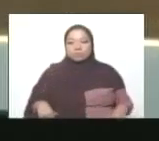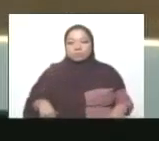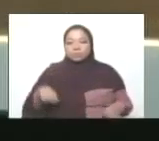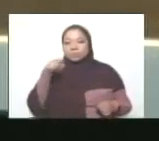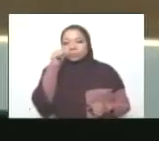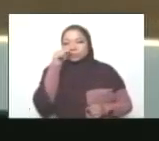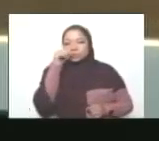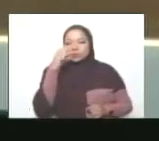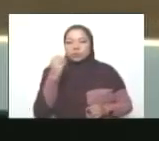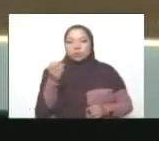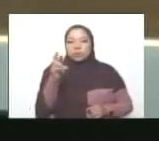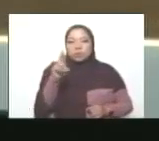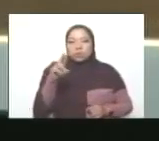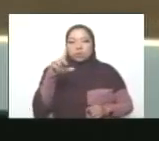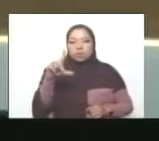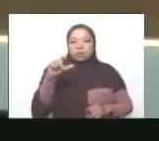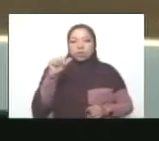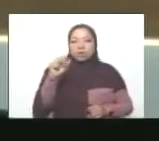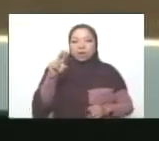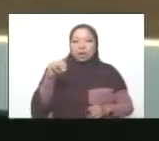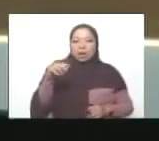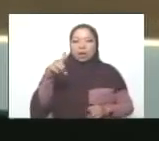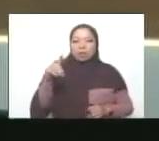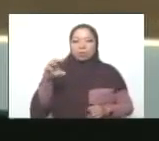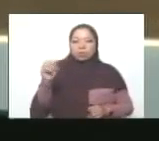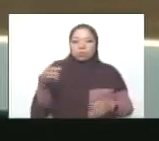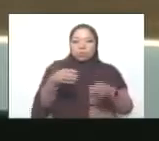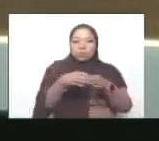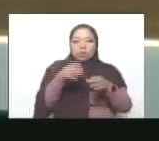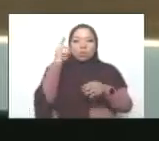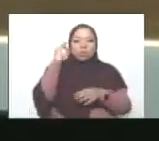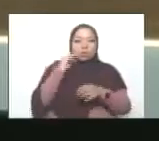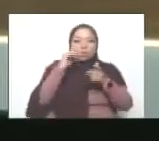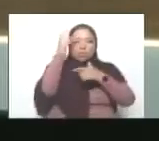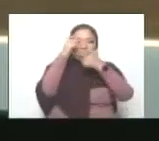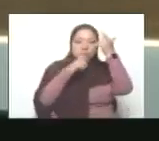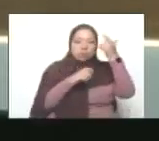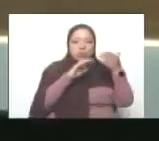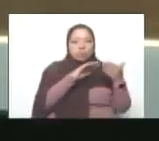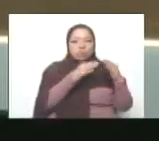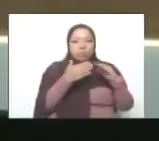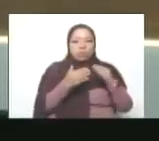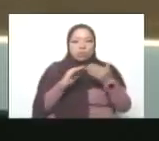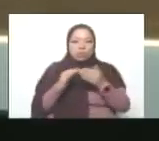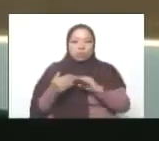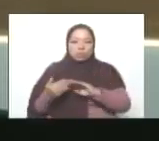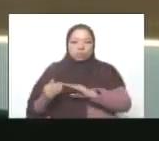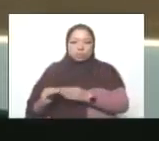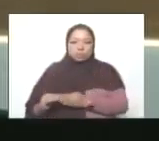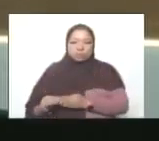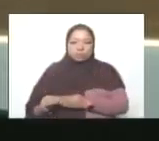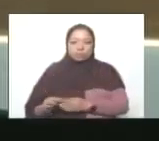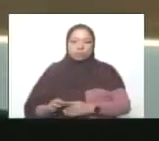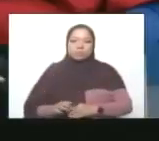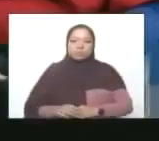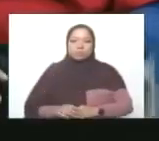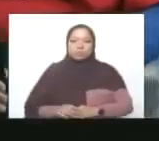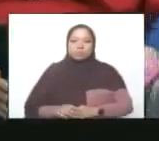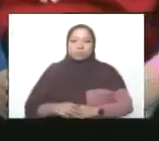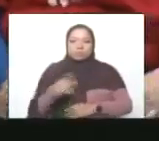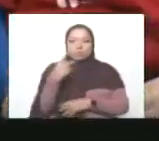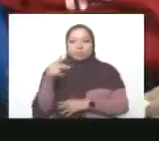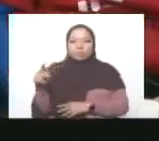Orlando Javier Chirinos Alvarado, jefe de VCH de Tapadepiedra, de la